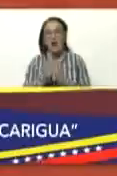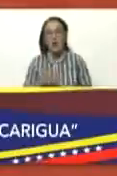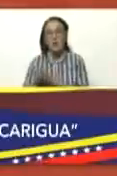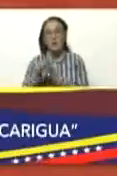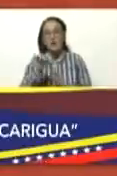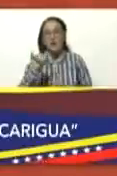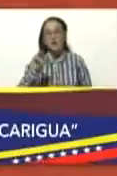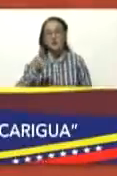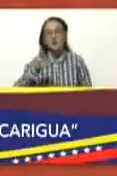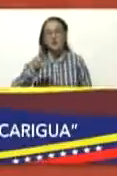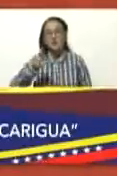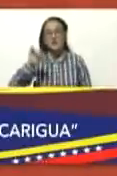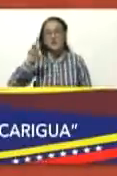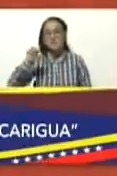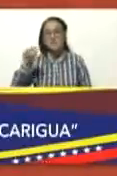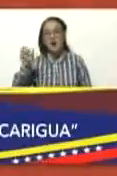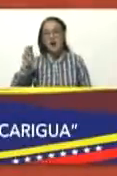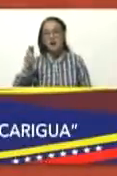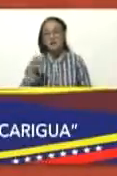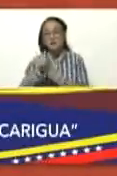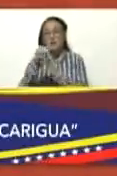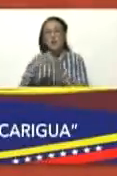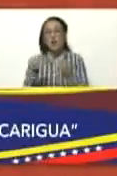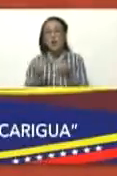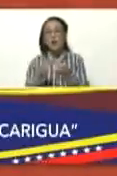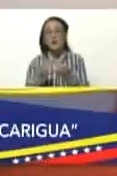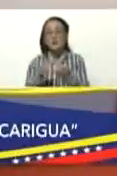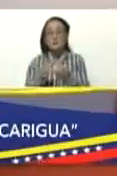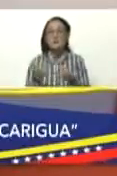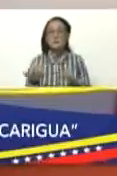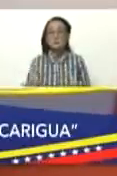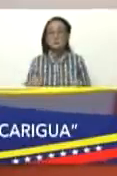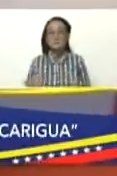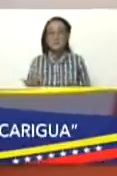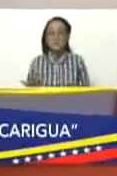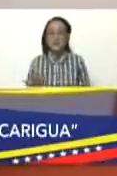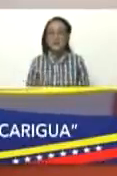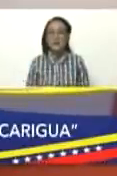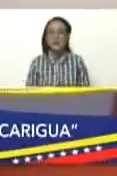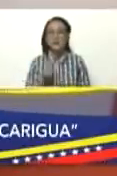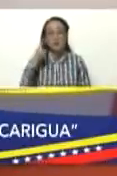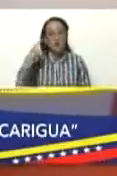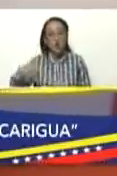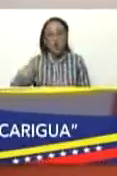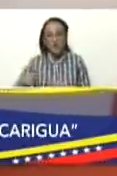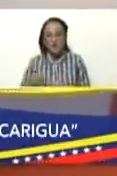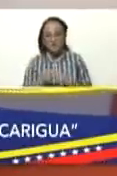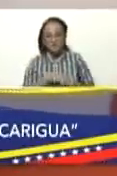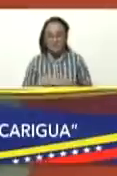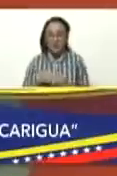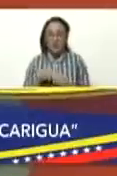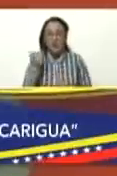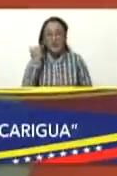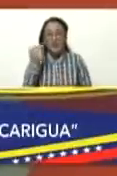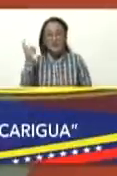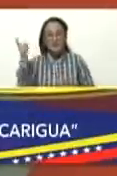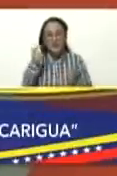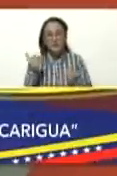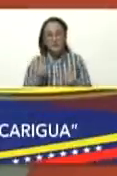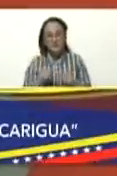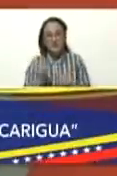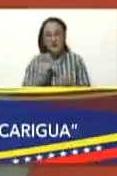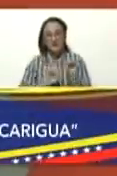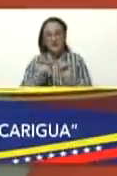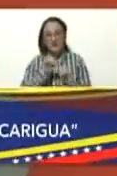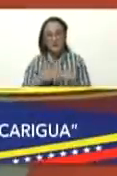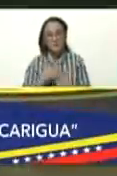Yurimar Farfán, que lidera todo este equipo, y que bueno, día a día nos remolarizamos con la idea de Chávez para seguir